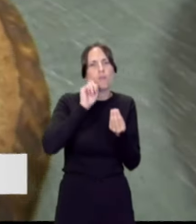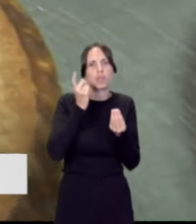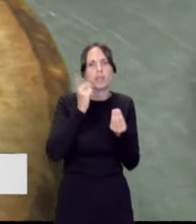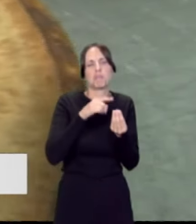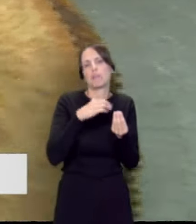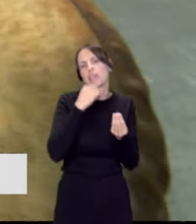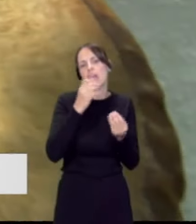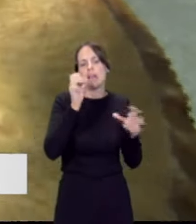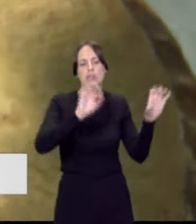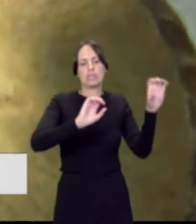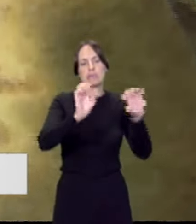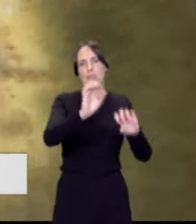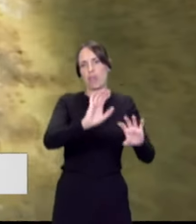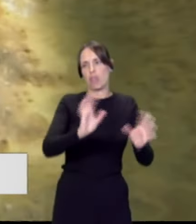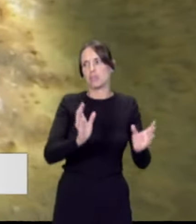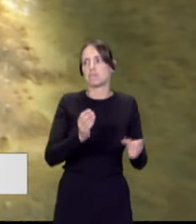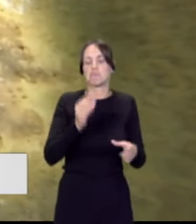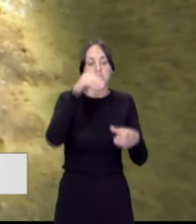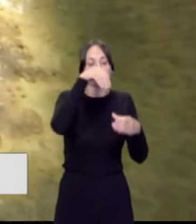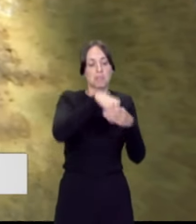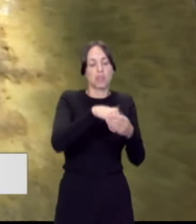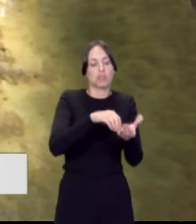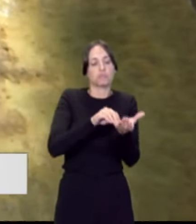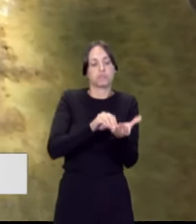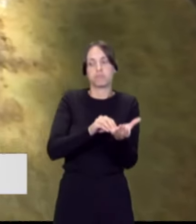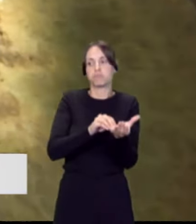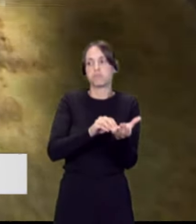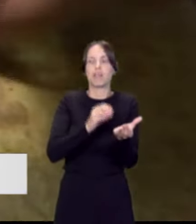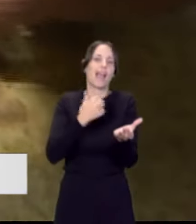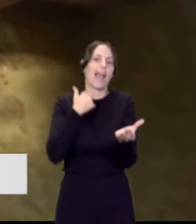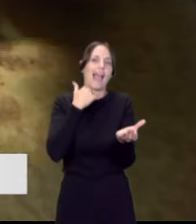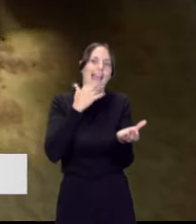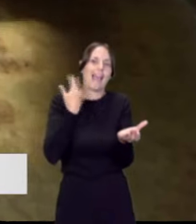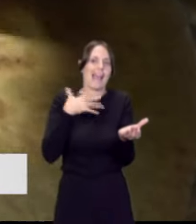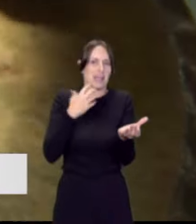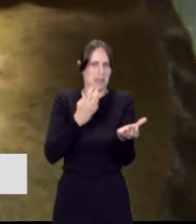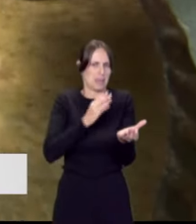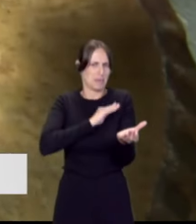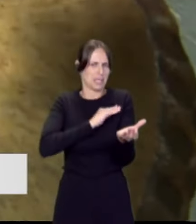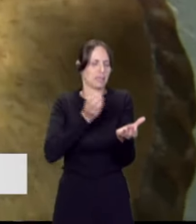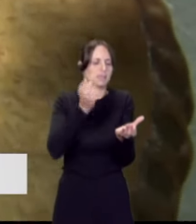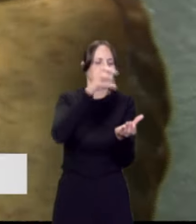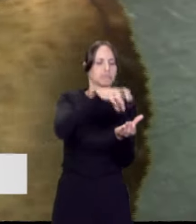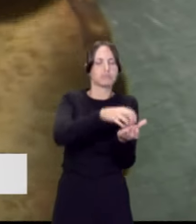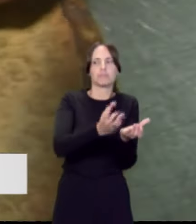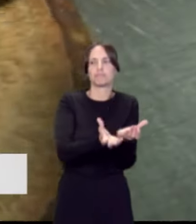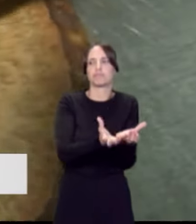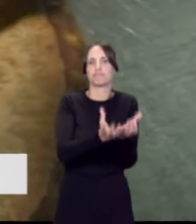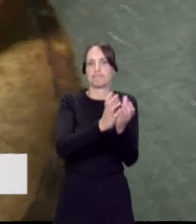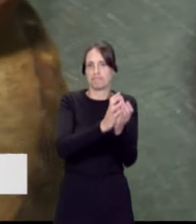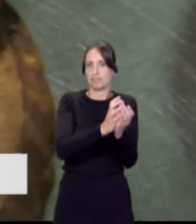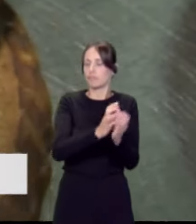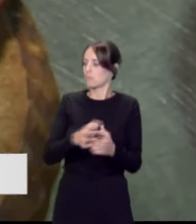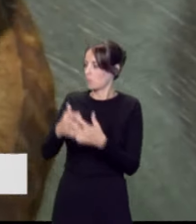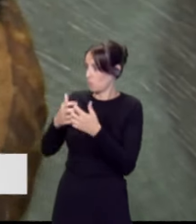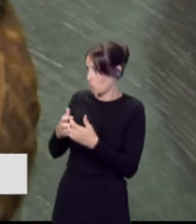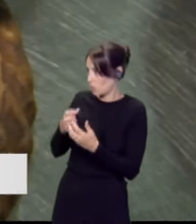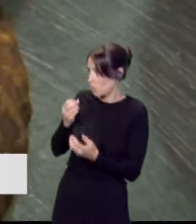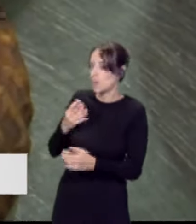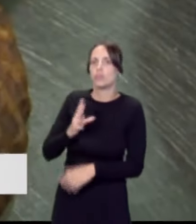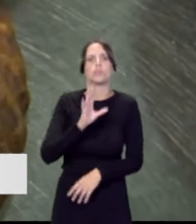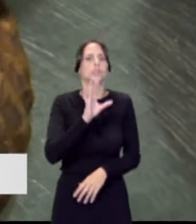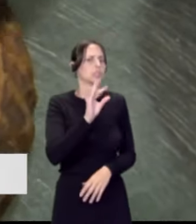especias. Ponemos aquí dentro, el relleno es alegría, como quien dice. ¿Está funcionando bien? Sí,